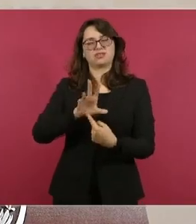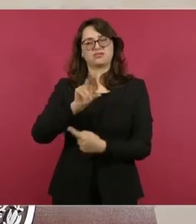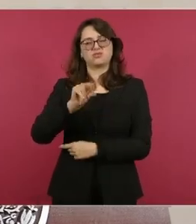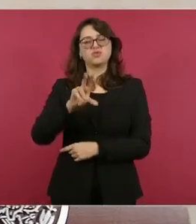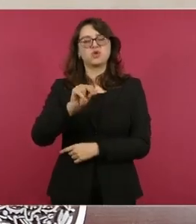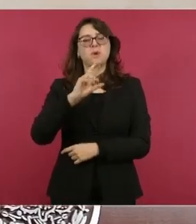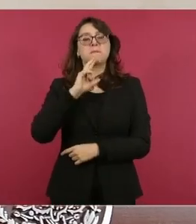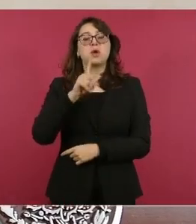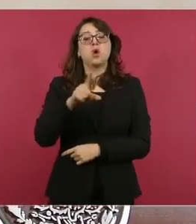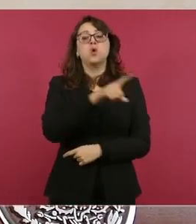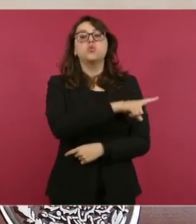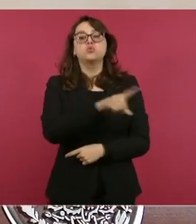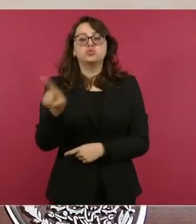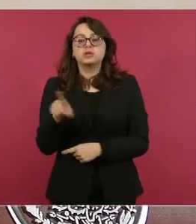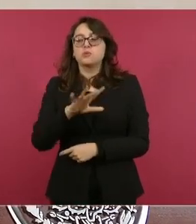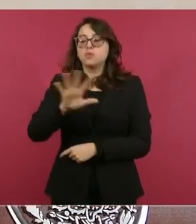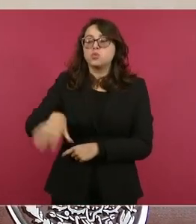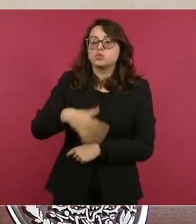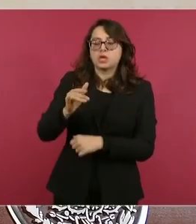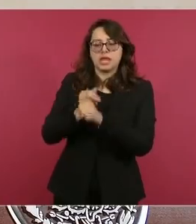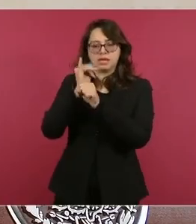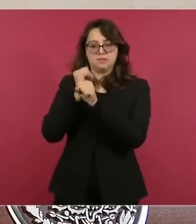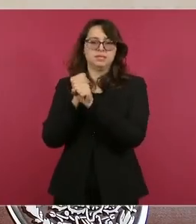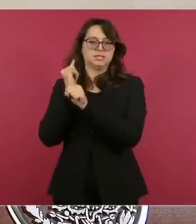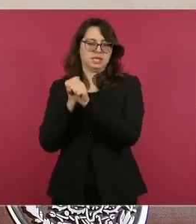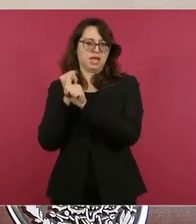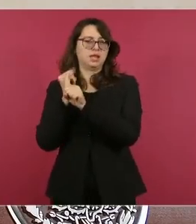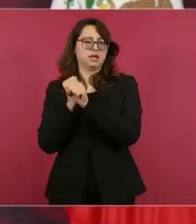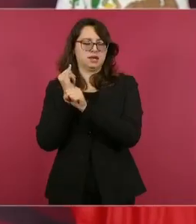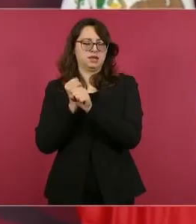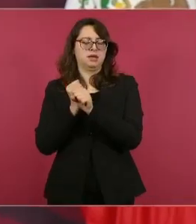un video que graba